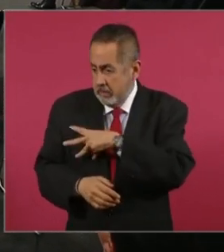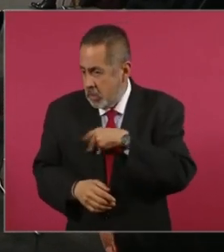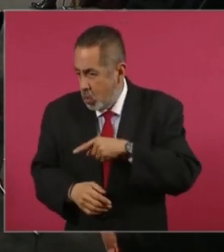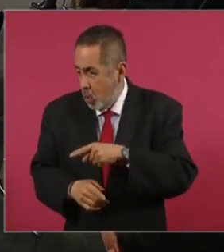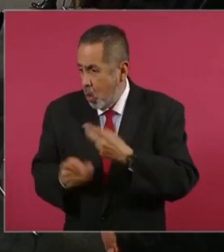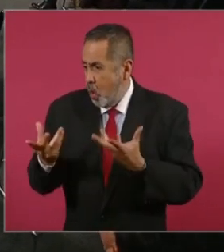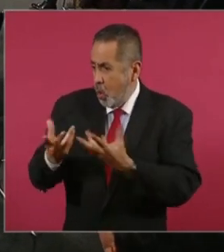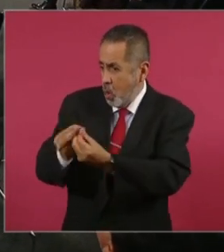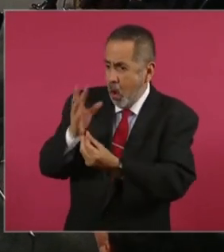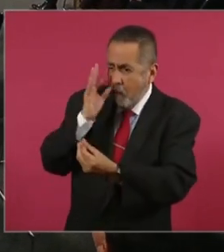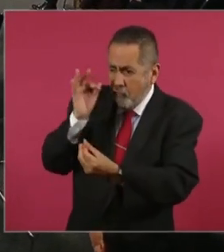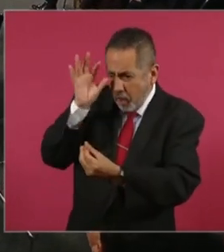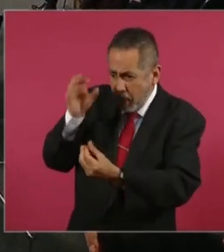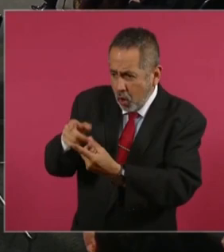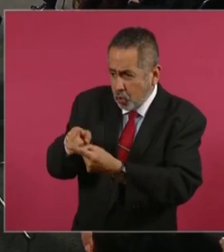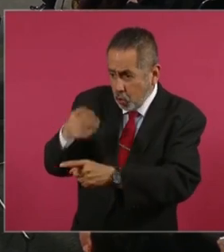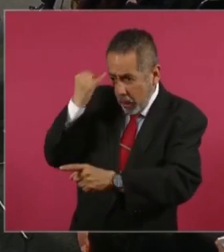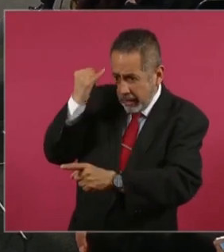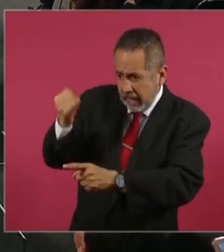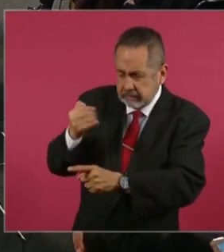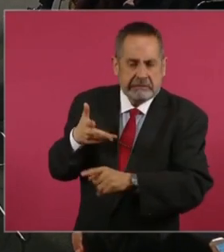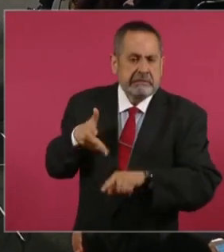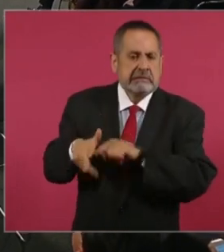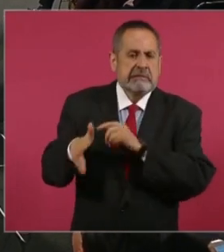él por las ideas.